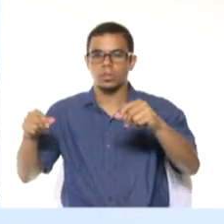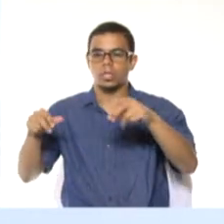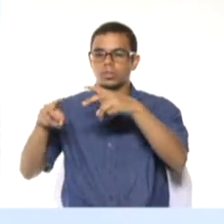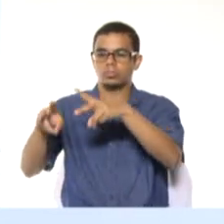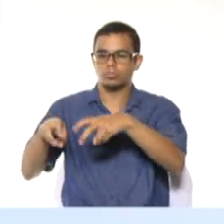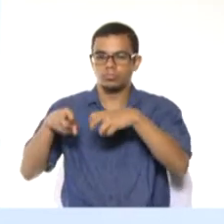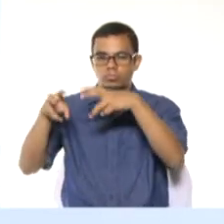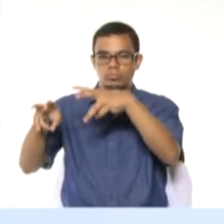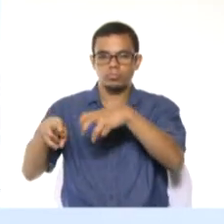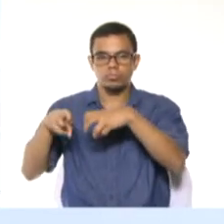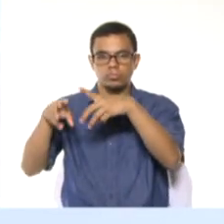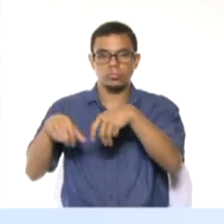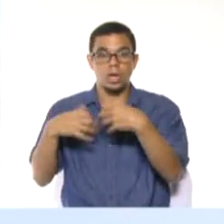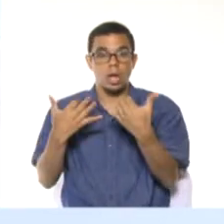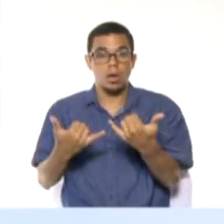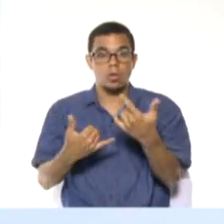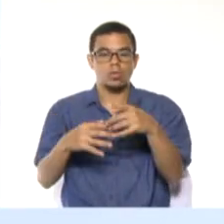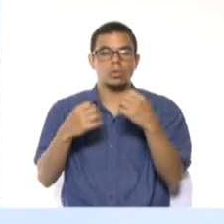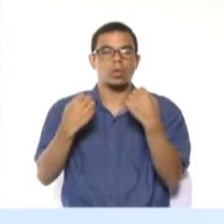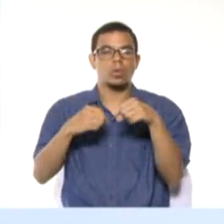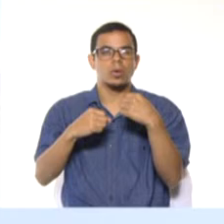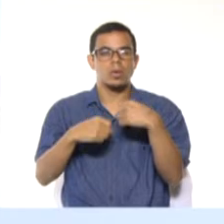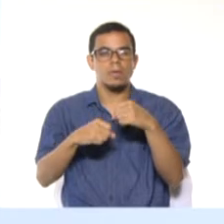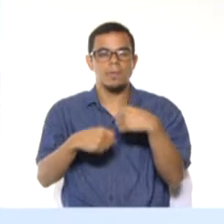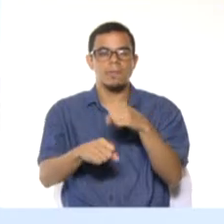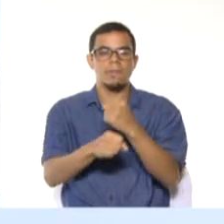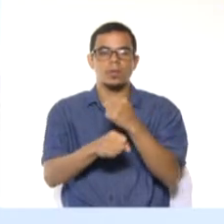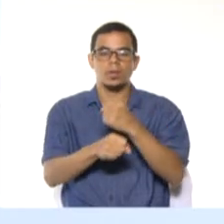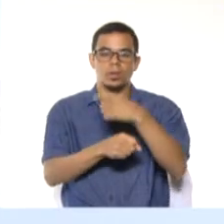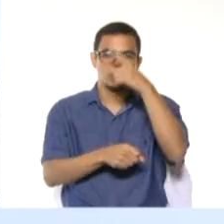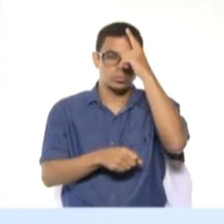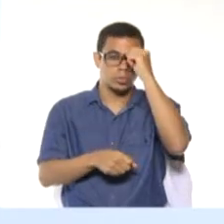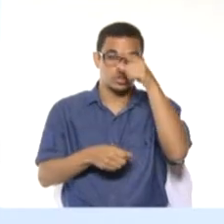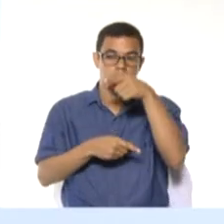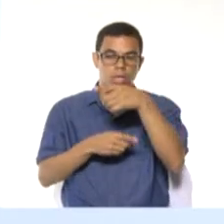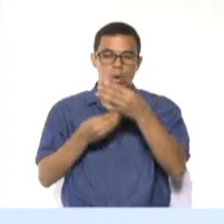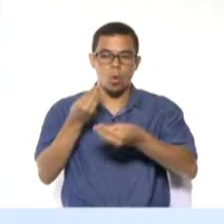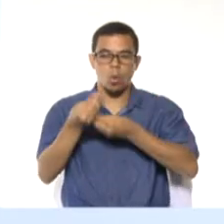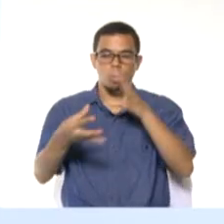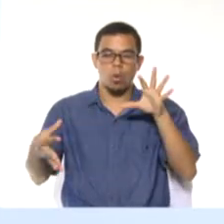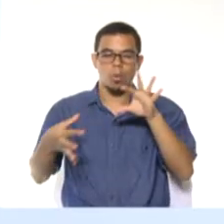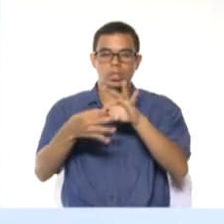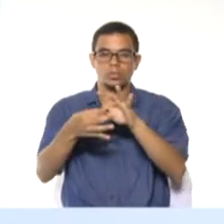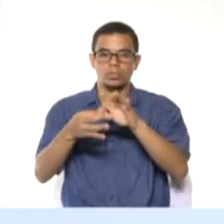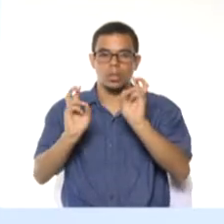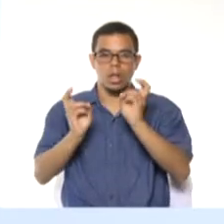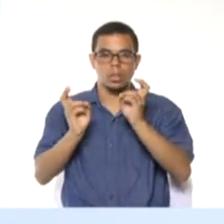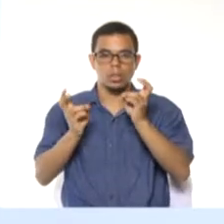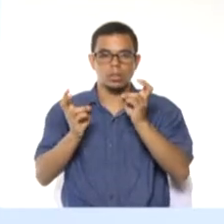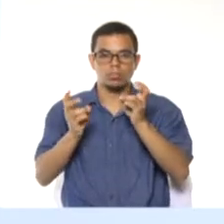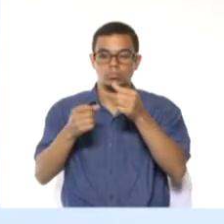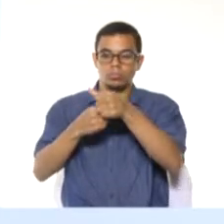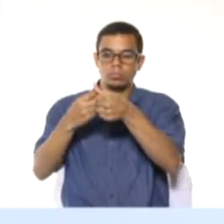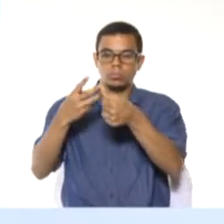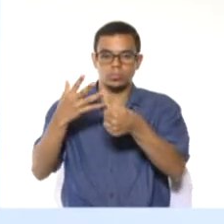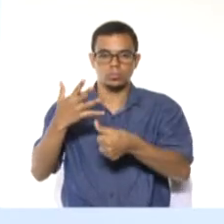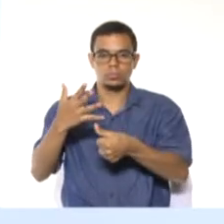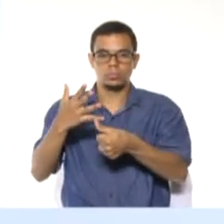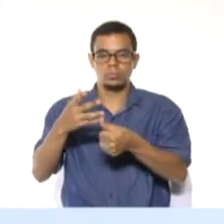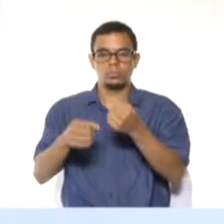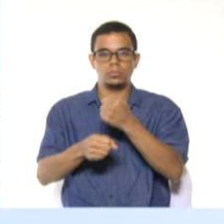dirigir este segmento hoy a los talleres de educación laboral y cómo esa vinculación con cada una de las